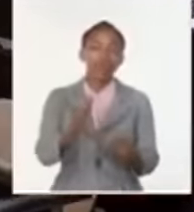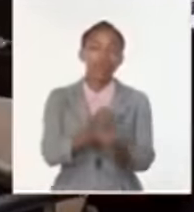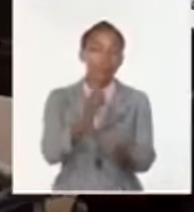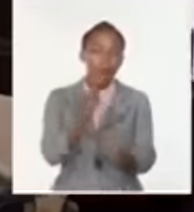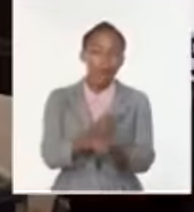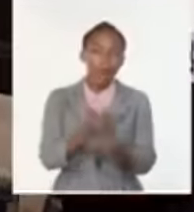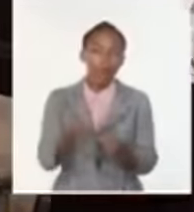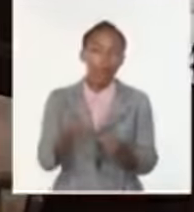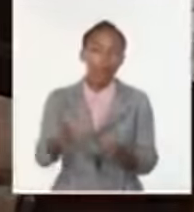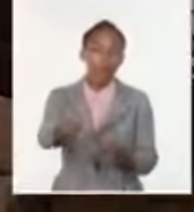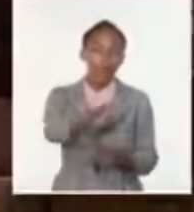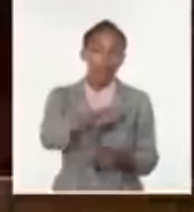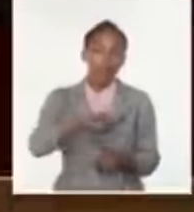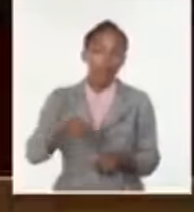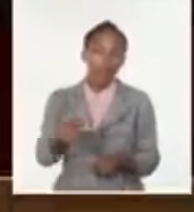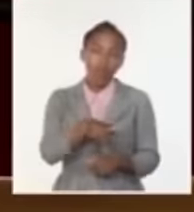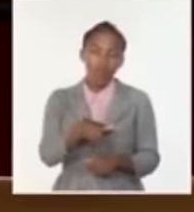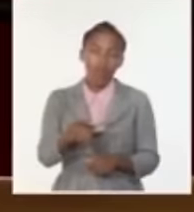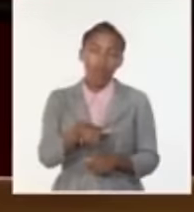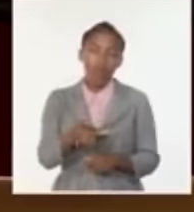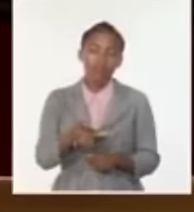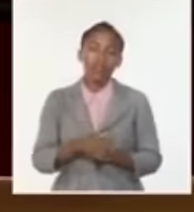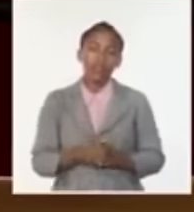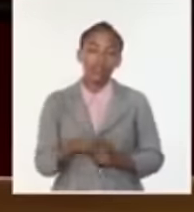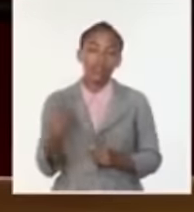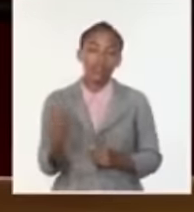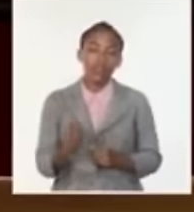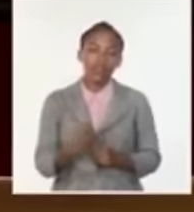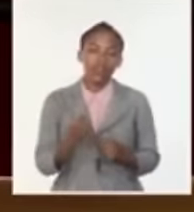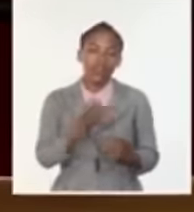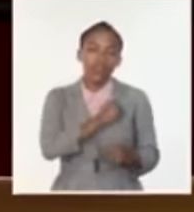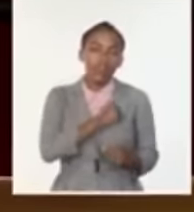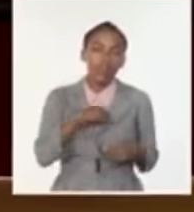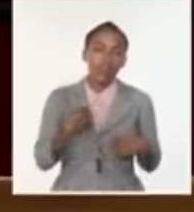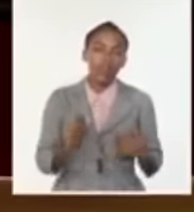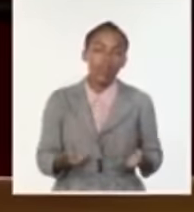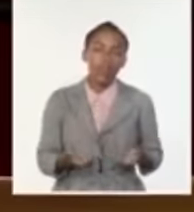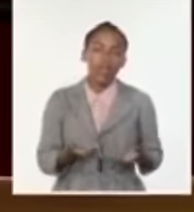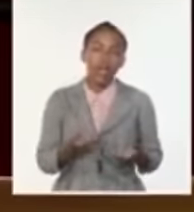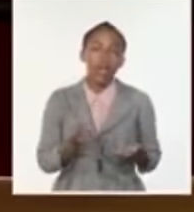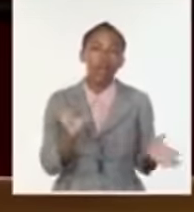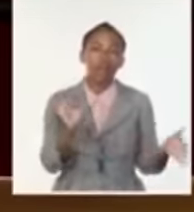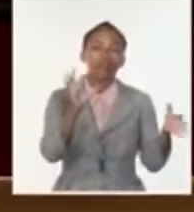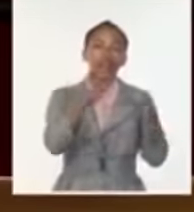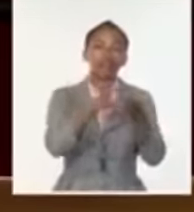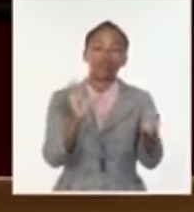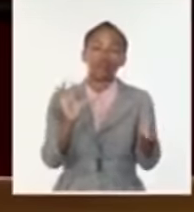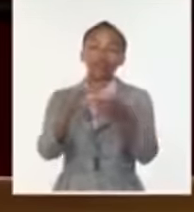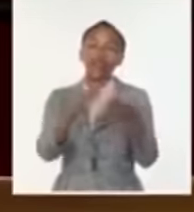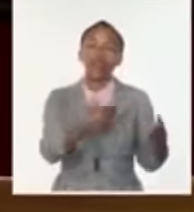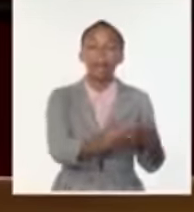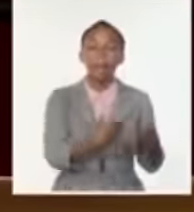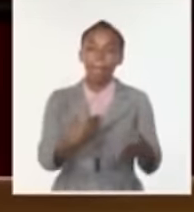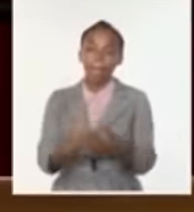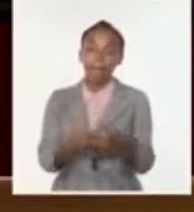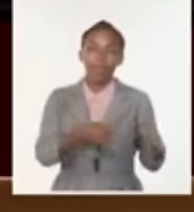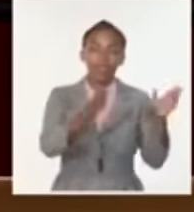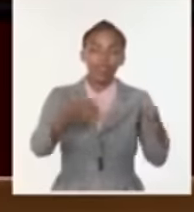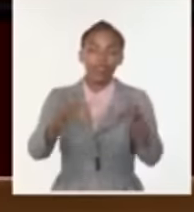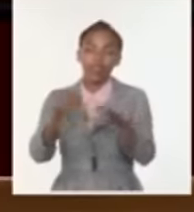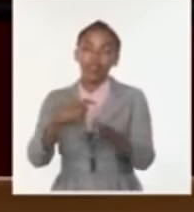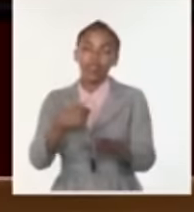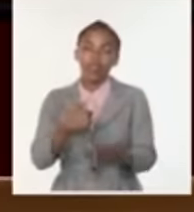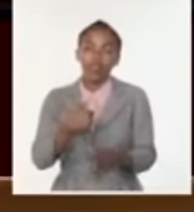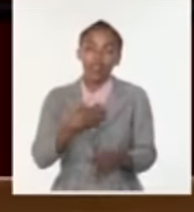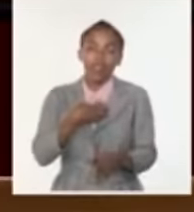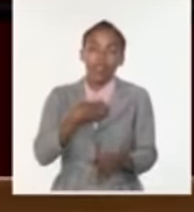veces quedan cesantes. Y nosotros lo que estamos estimulando es que sea el encadenamiento. Yo tengo el taller, yo tengo